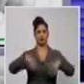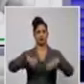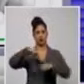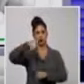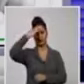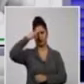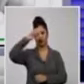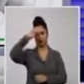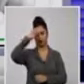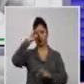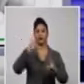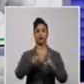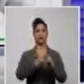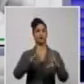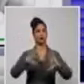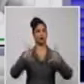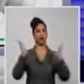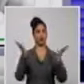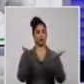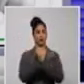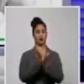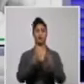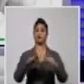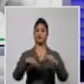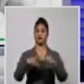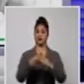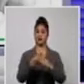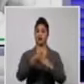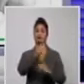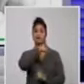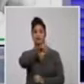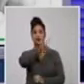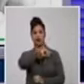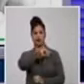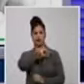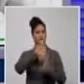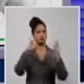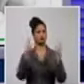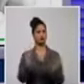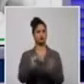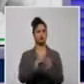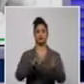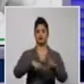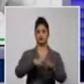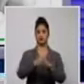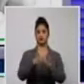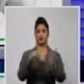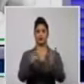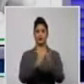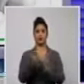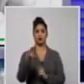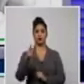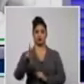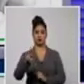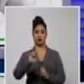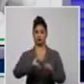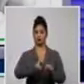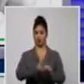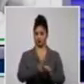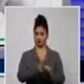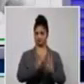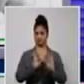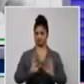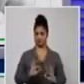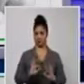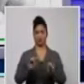Cuba y el resto del mundo. Ayer la nación reportaba 1.012 pacientes diagnosticados con la COVID-19, la cifra